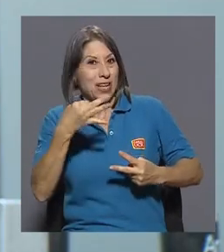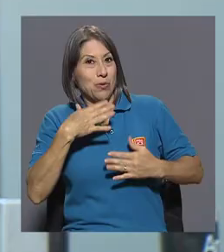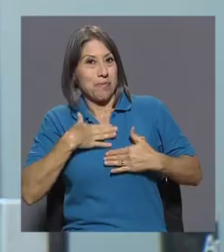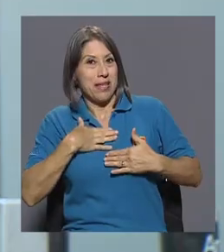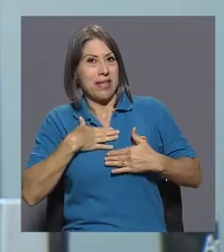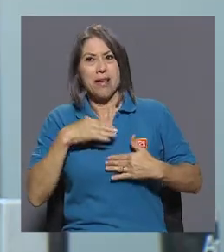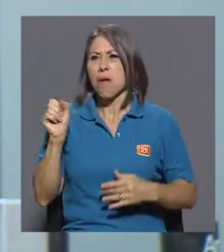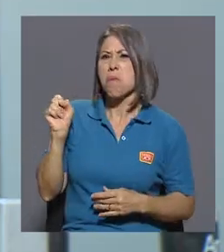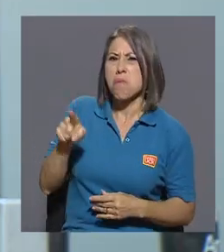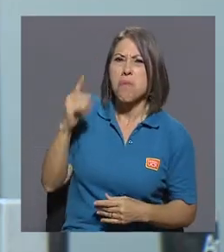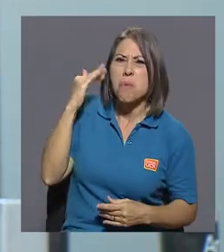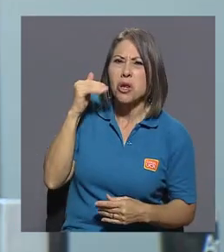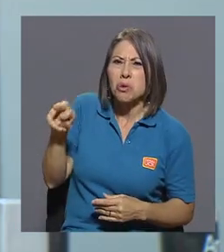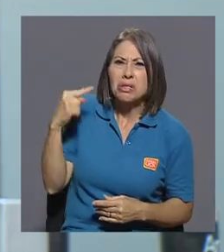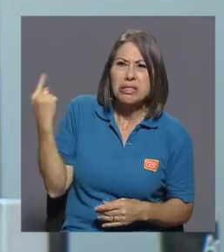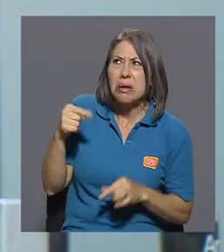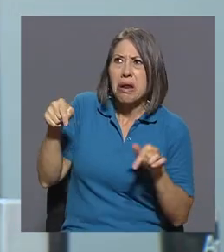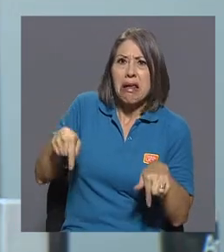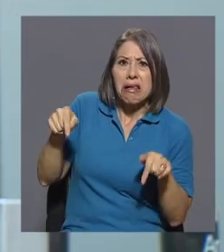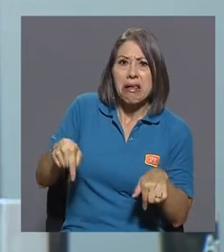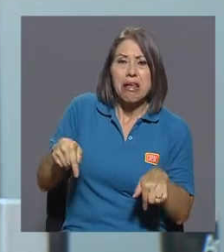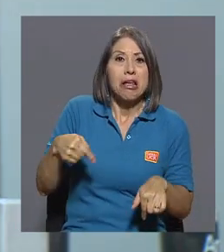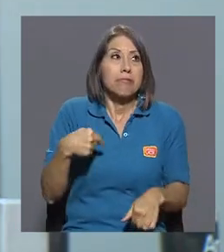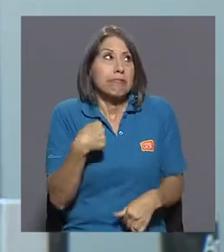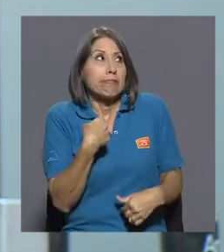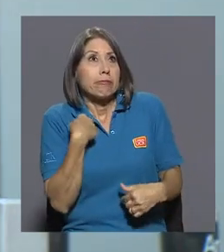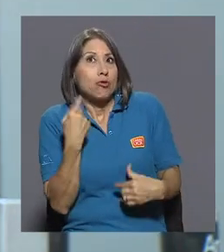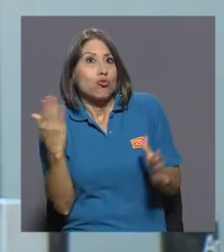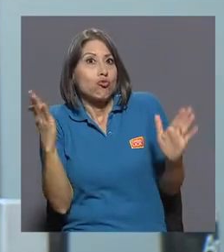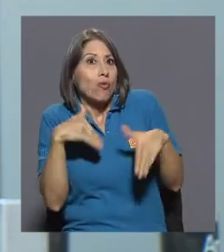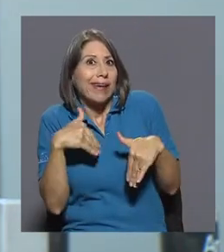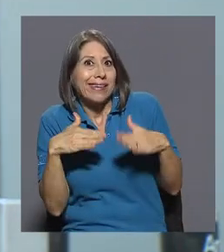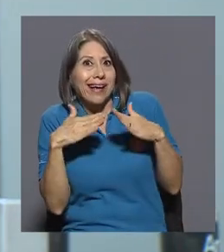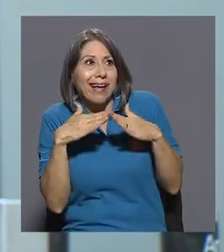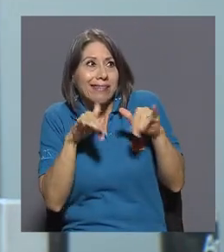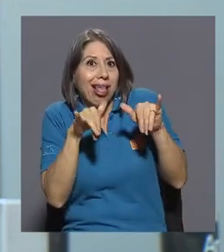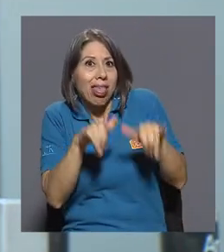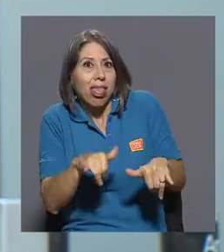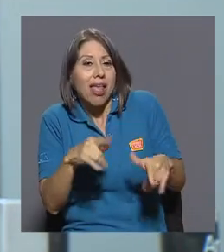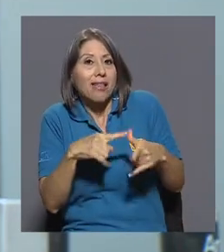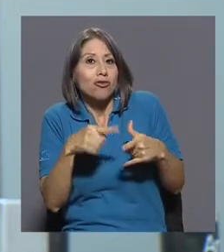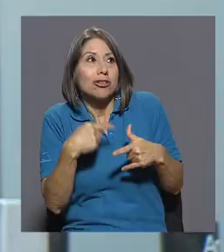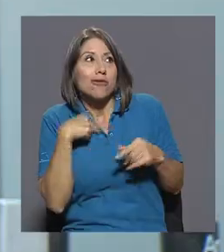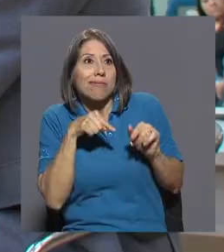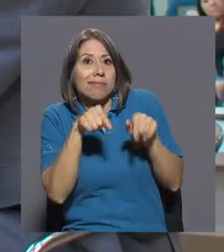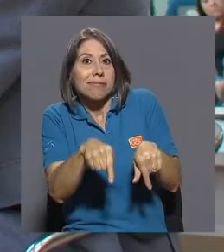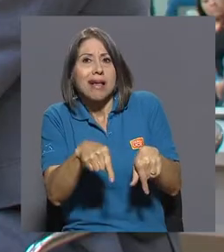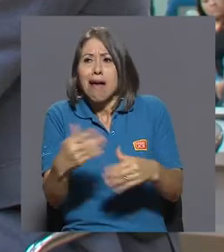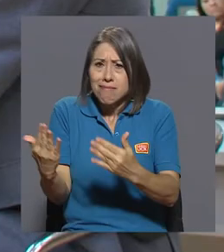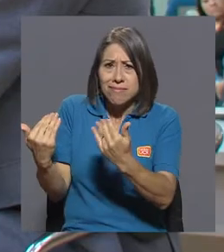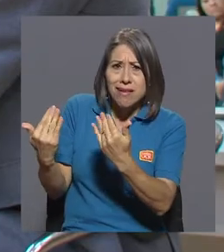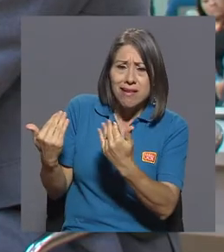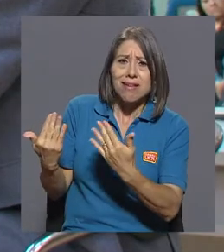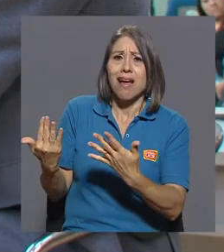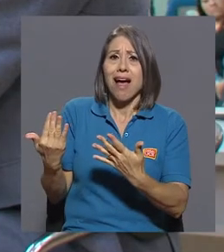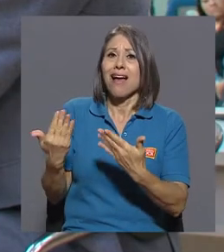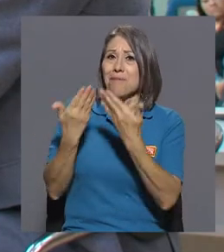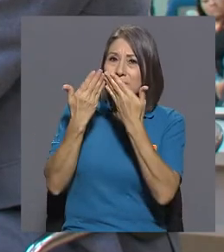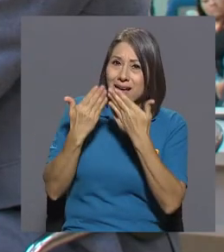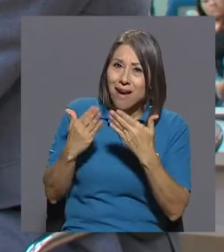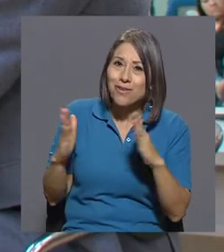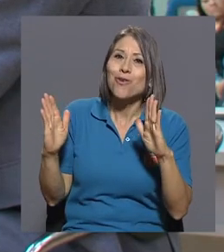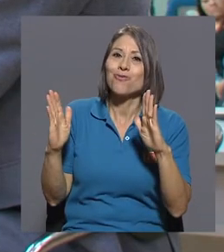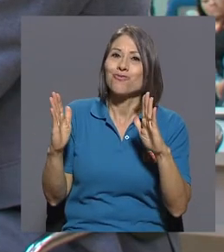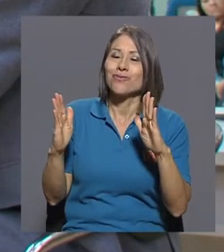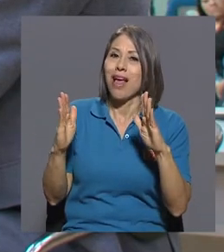comento de que no tenía dónde vivir y entonces estaba ahí. Entonces en ese momento me dice, venga, y me abrió la puerta de su casa.